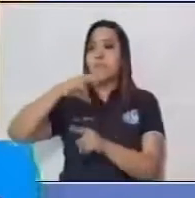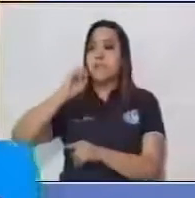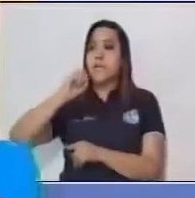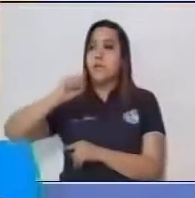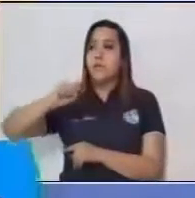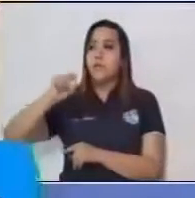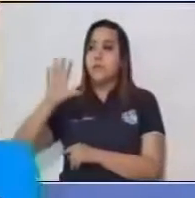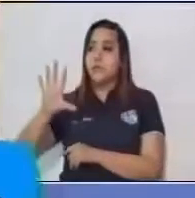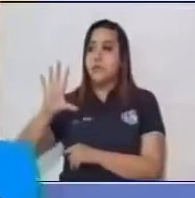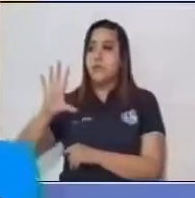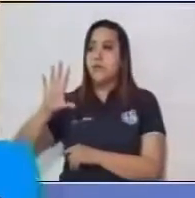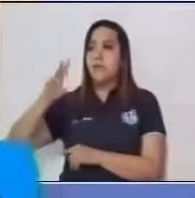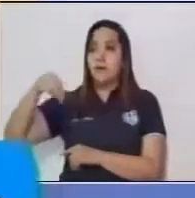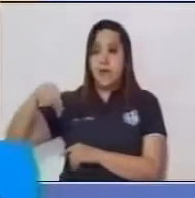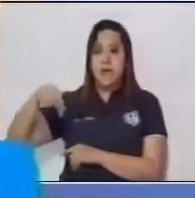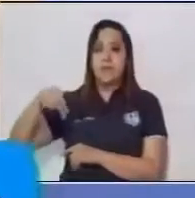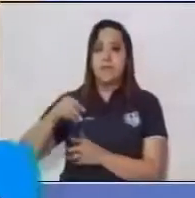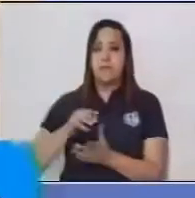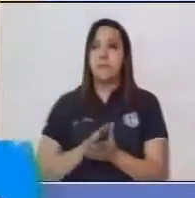0.5 n.